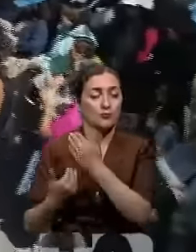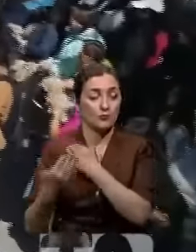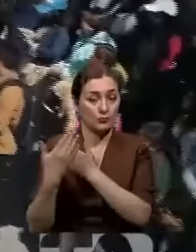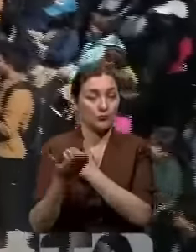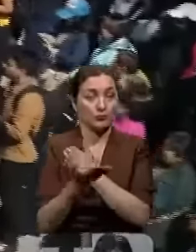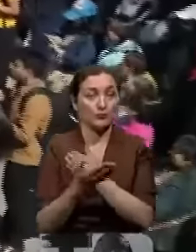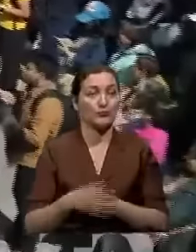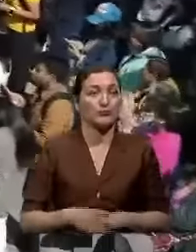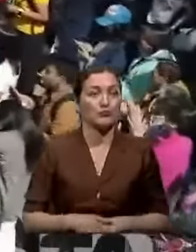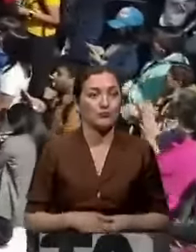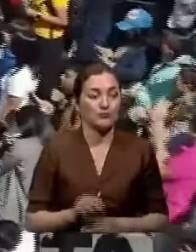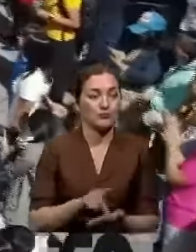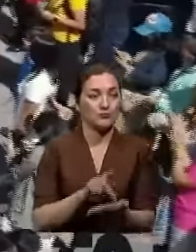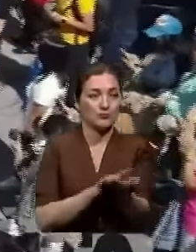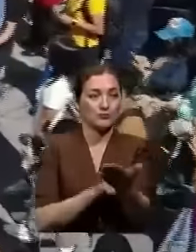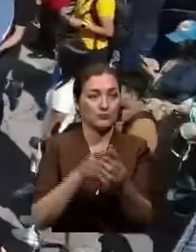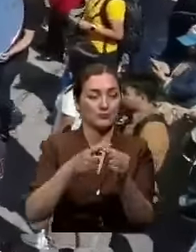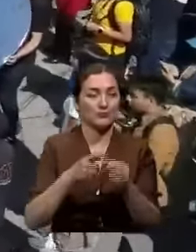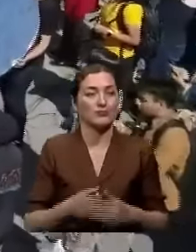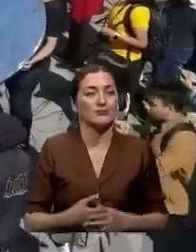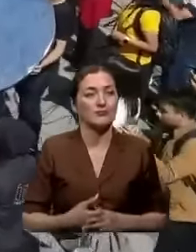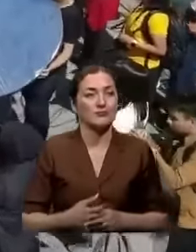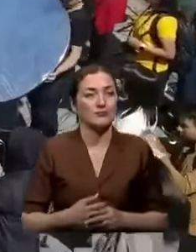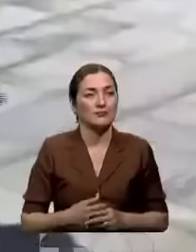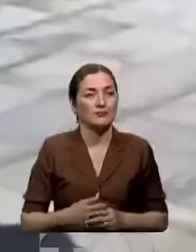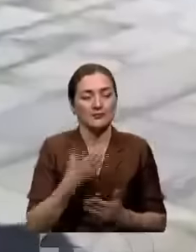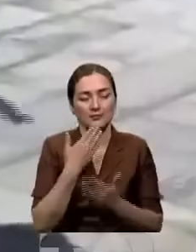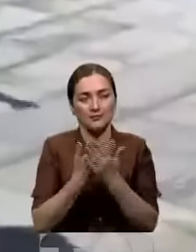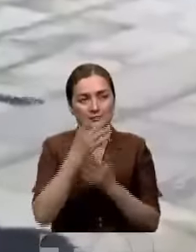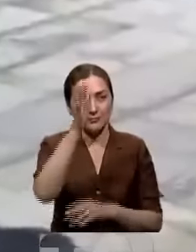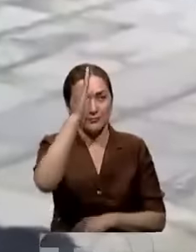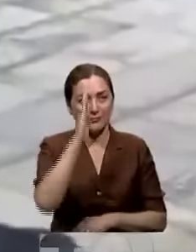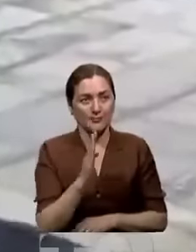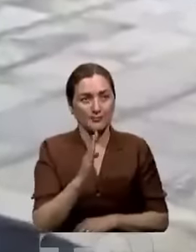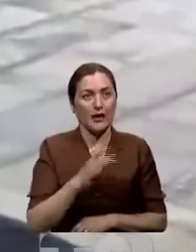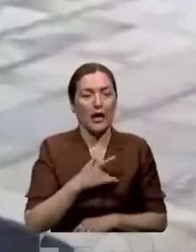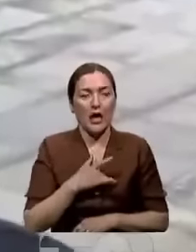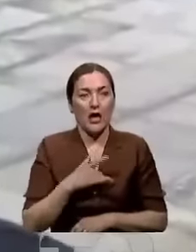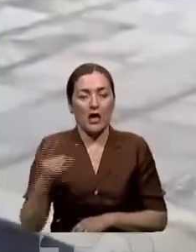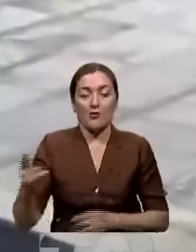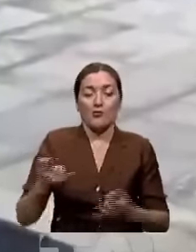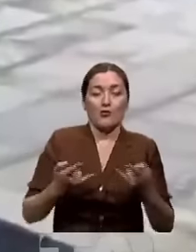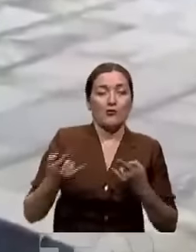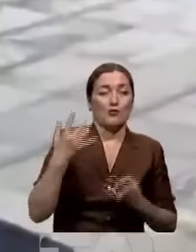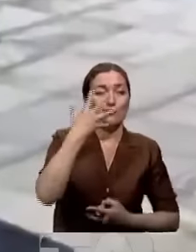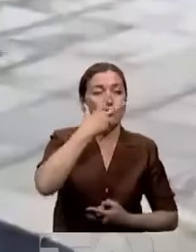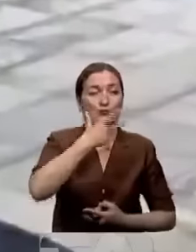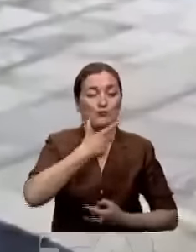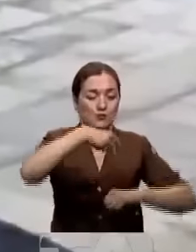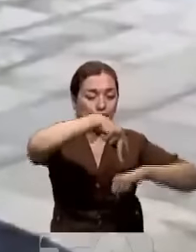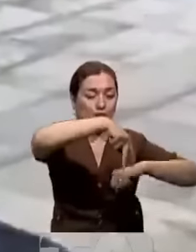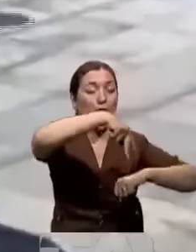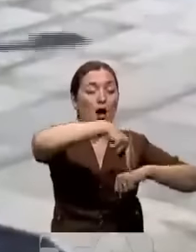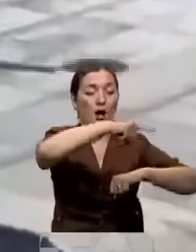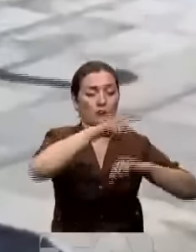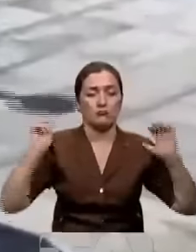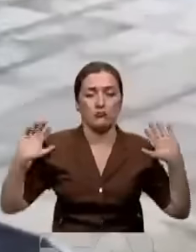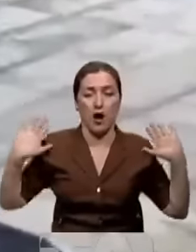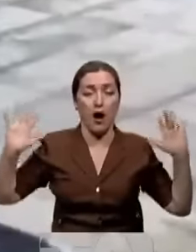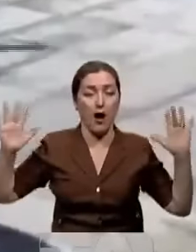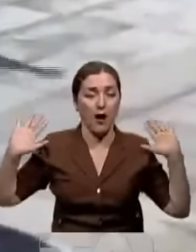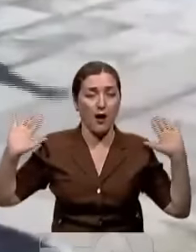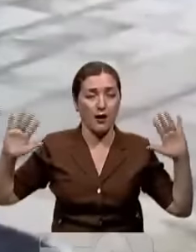además de zonas tradicionales de Quito. Sí, gracias a Dios, nos estuvimos inspirados en esa hermosa Virgen que nos protege, sus alas